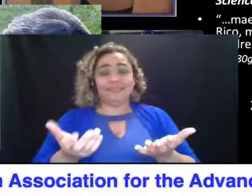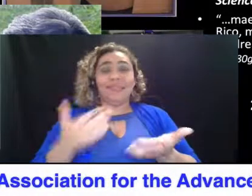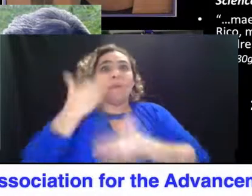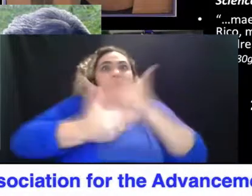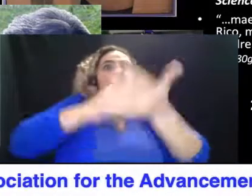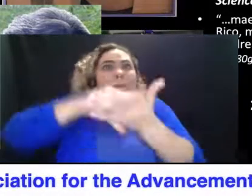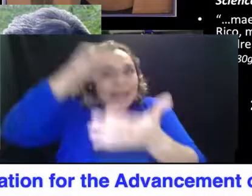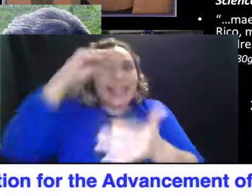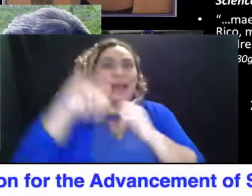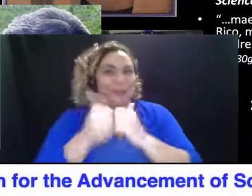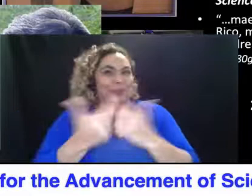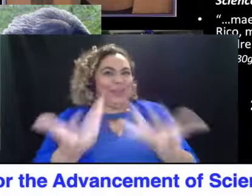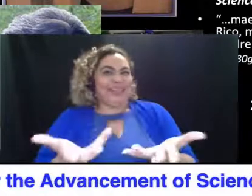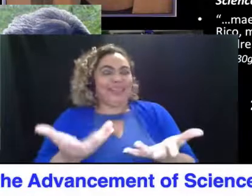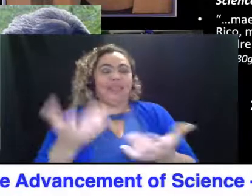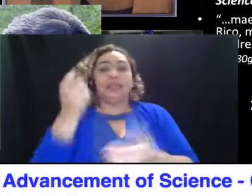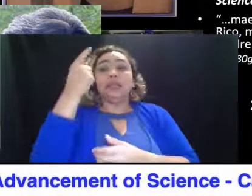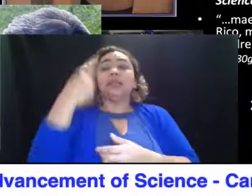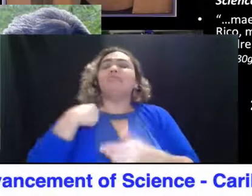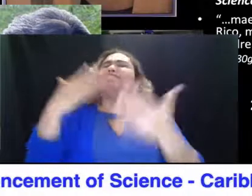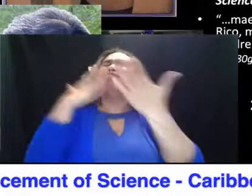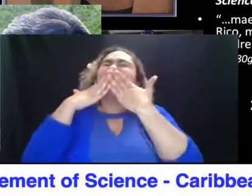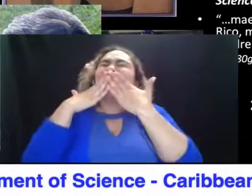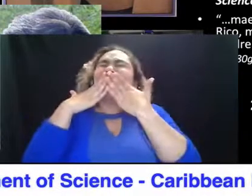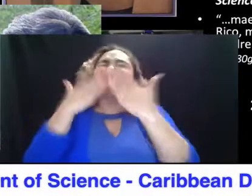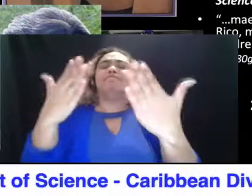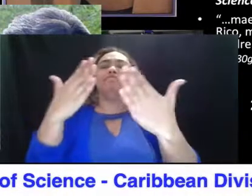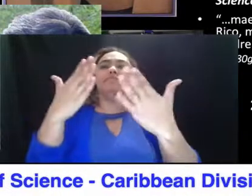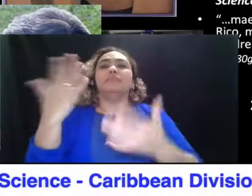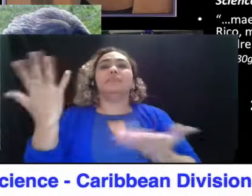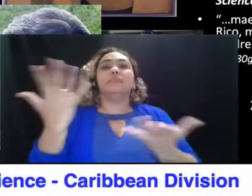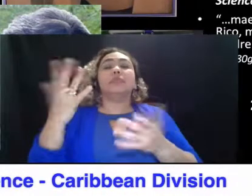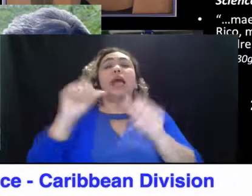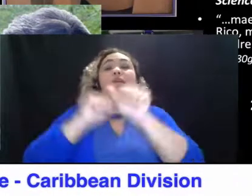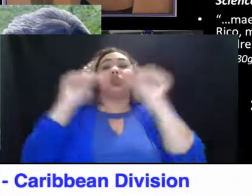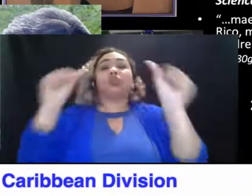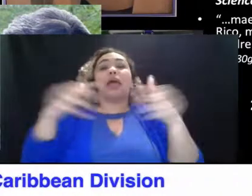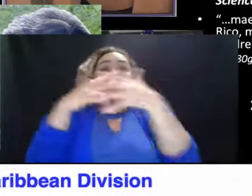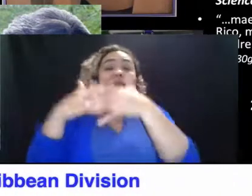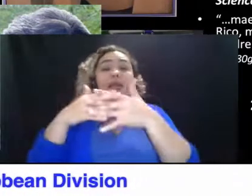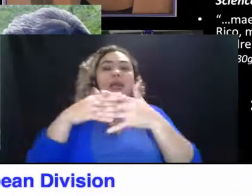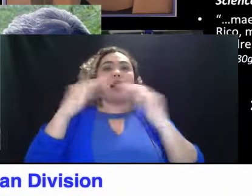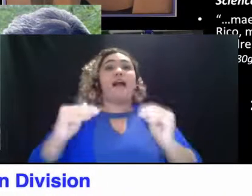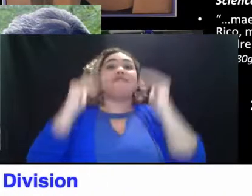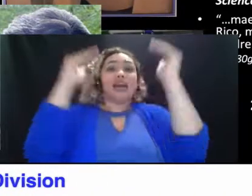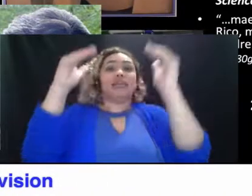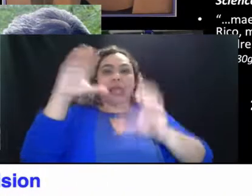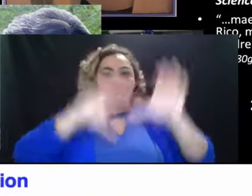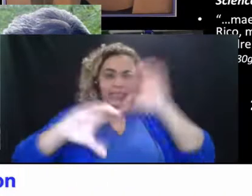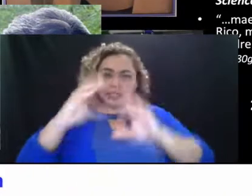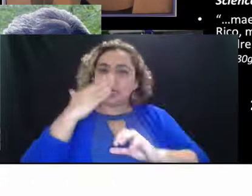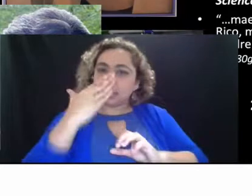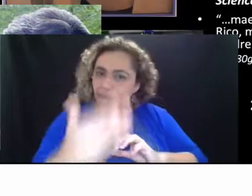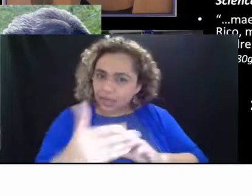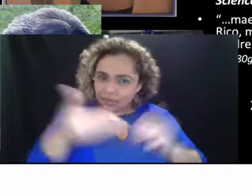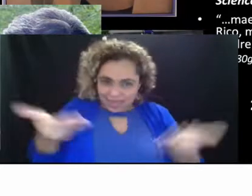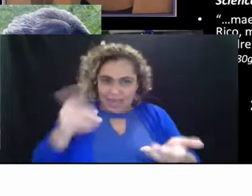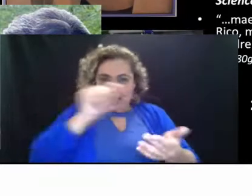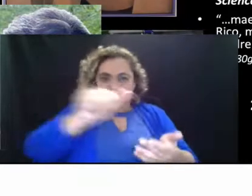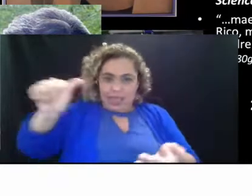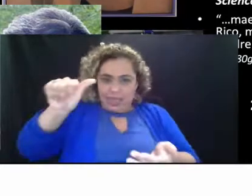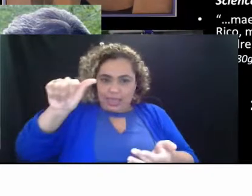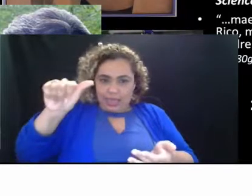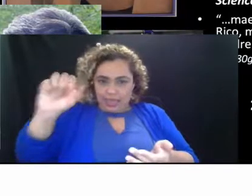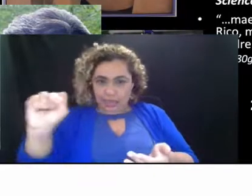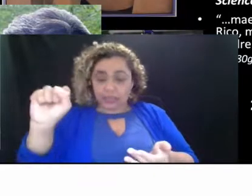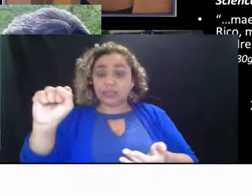Mi más profundo agradecimiento a la Asociación Americana para el Avance de la Ciencia por este reconocimiento,